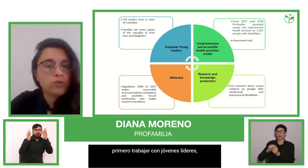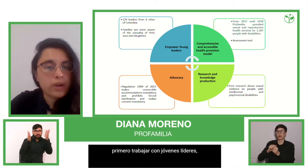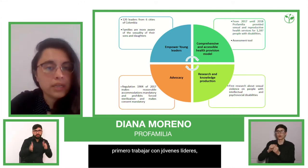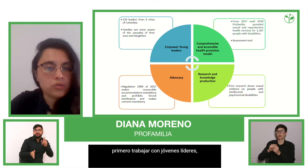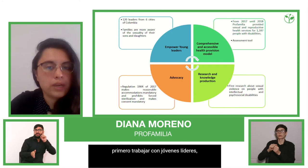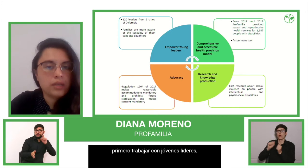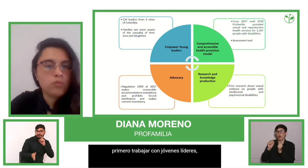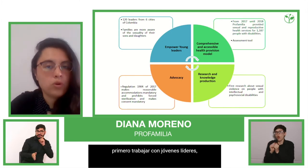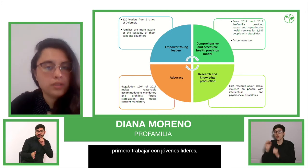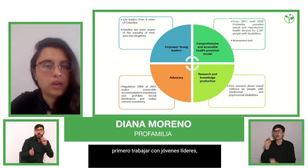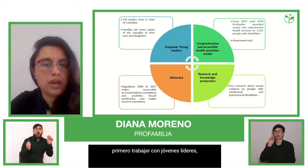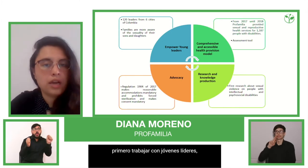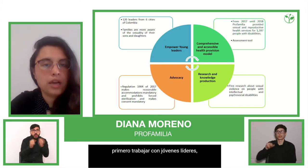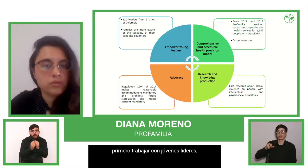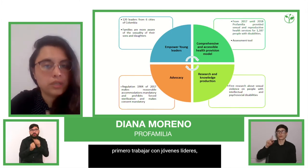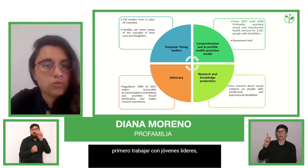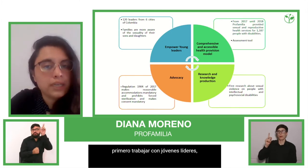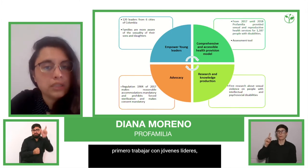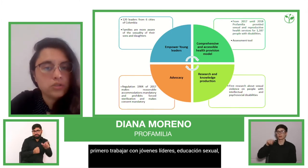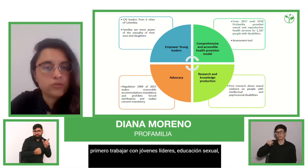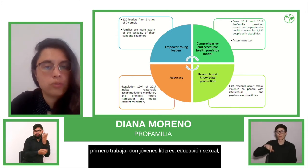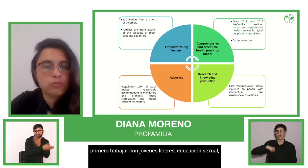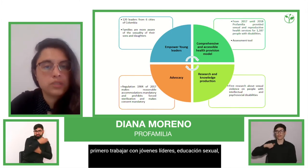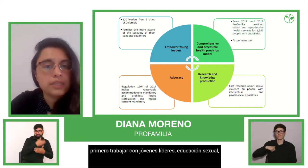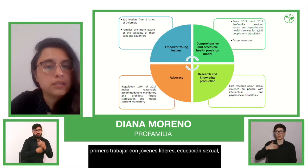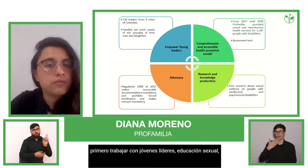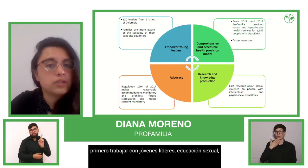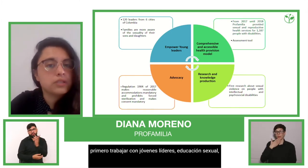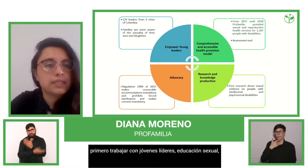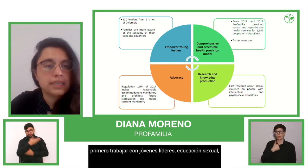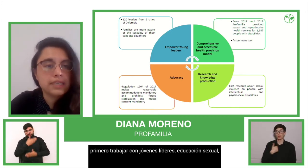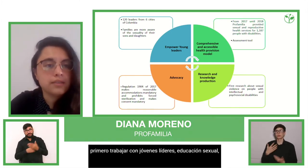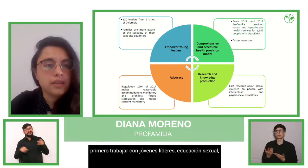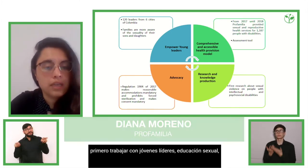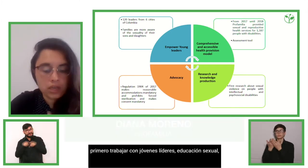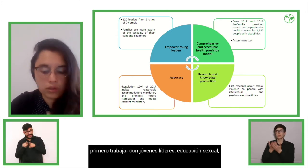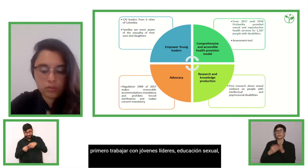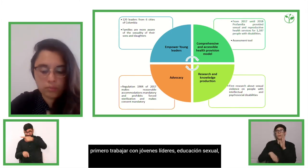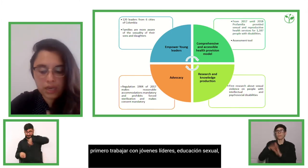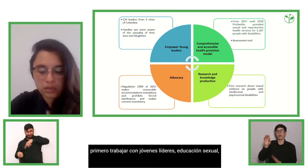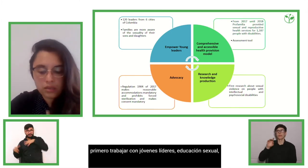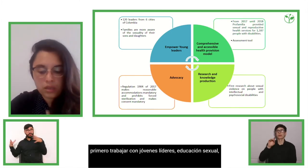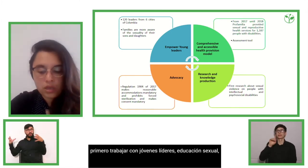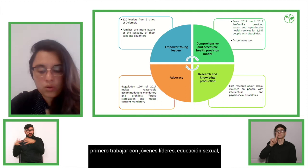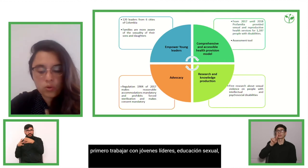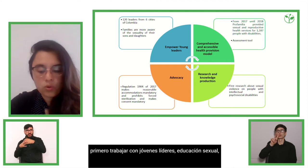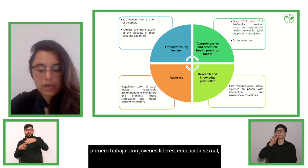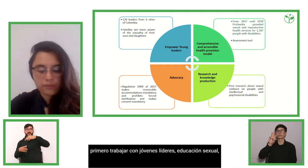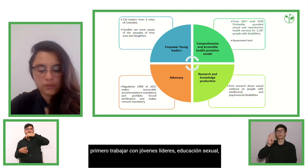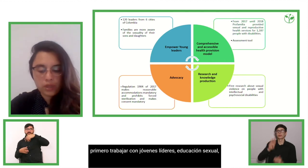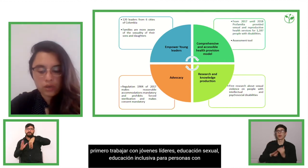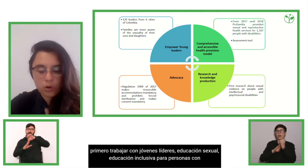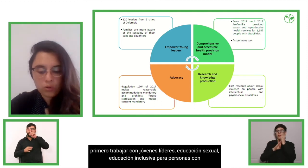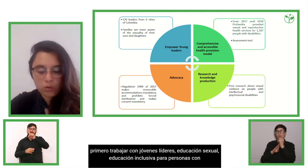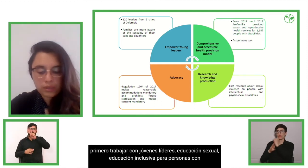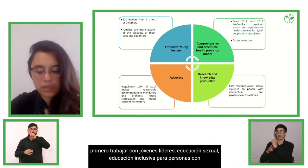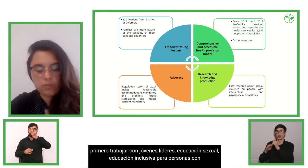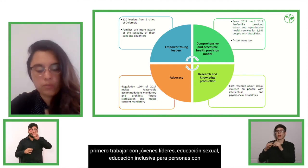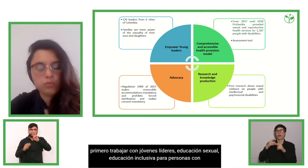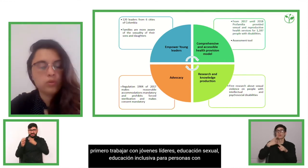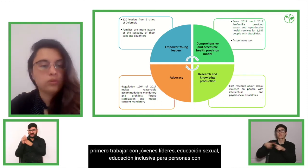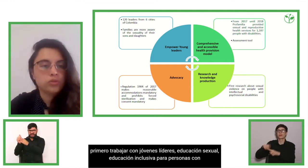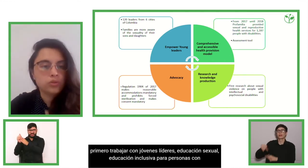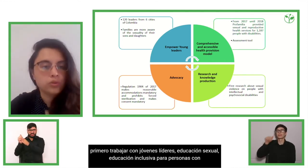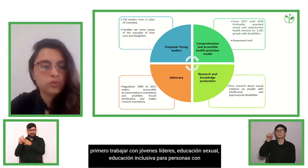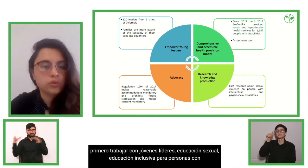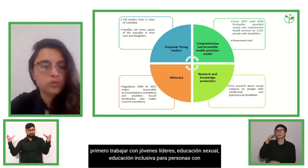discapacidad. Y también hemos entrenado a más de 123 líderes de diferentes, 6 diferentes ciudades de Colombia,